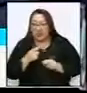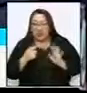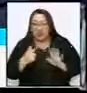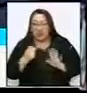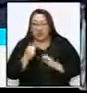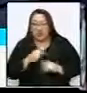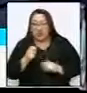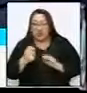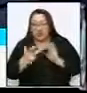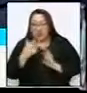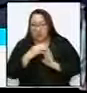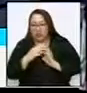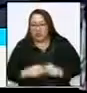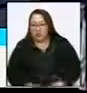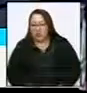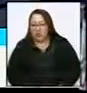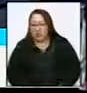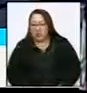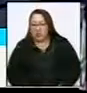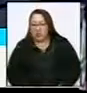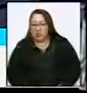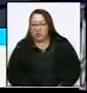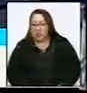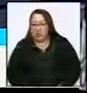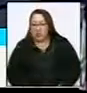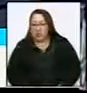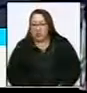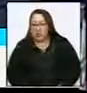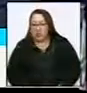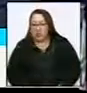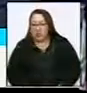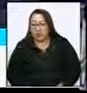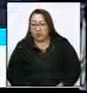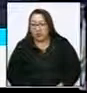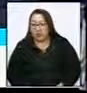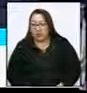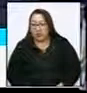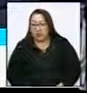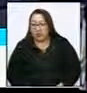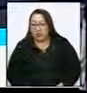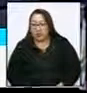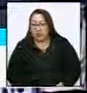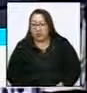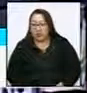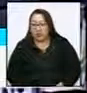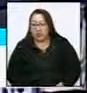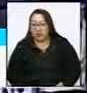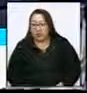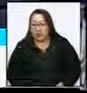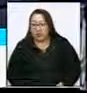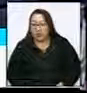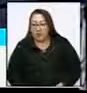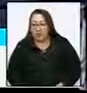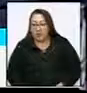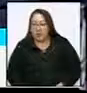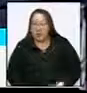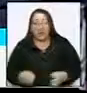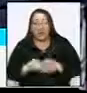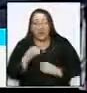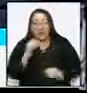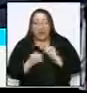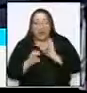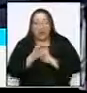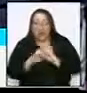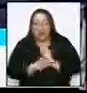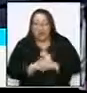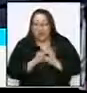117 y 113 de la Constitución. Por cuanto sería insistir en una atribución de reforma constitucional